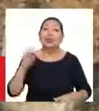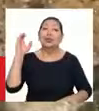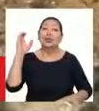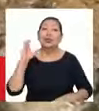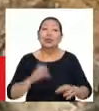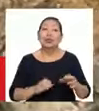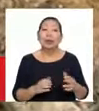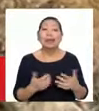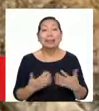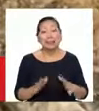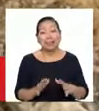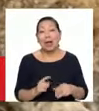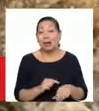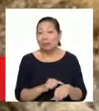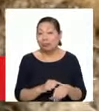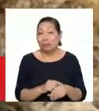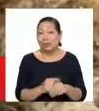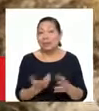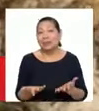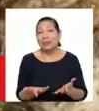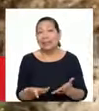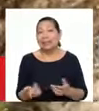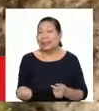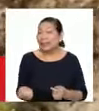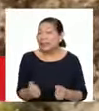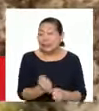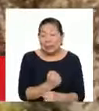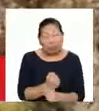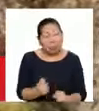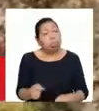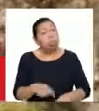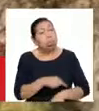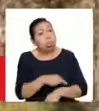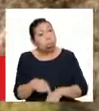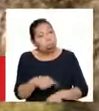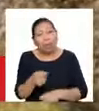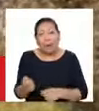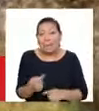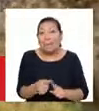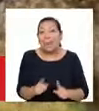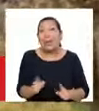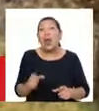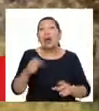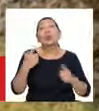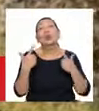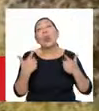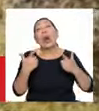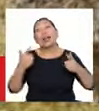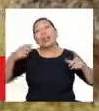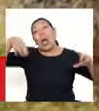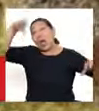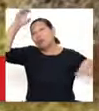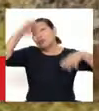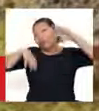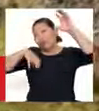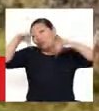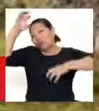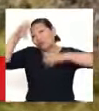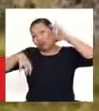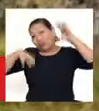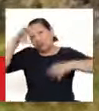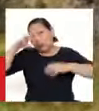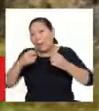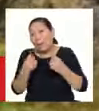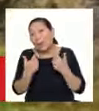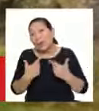lluvia logró en pocas horas lo que el hombre no pudo en varios días. El panorama en zonas que venían ardiendo por